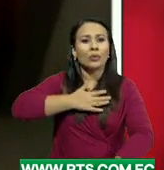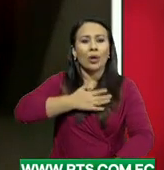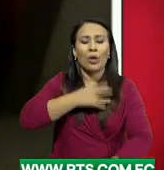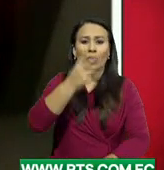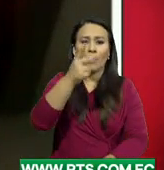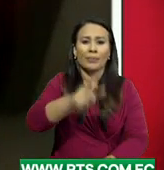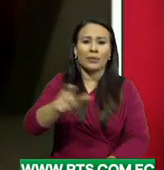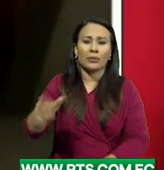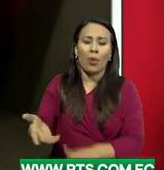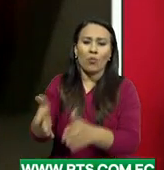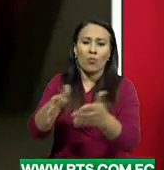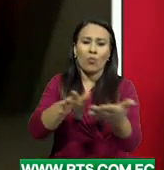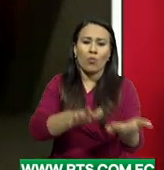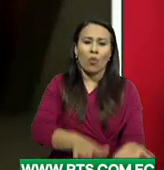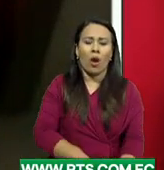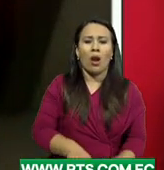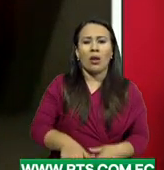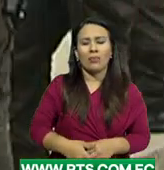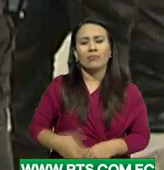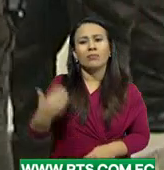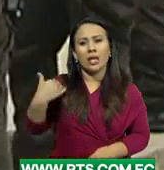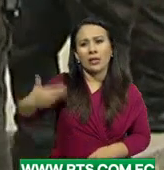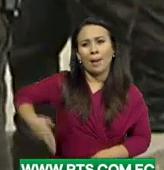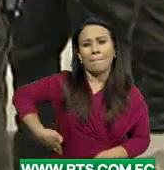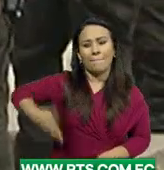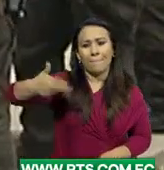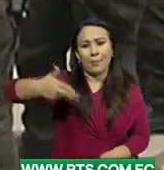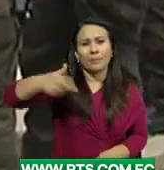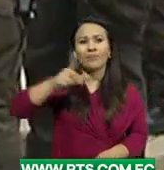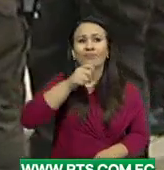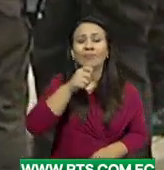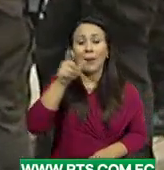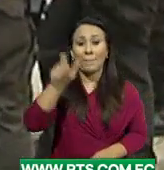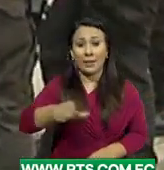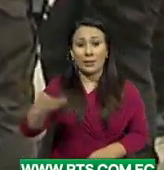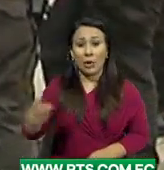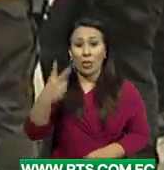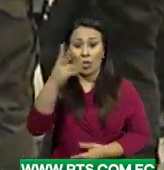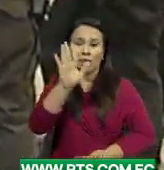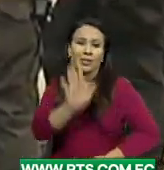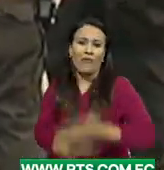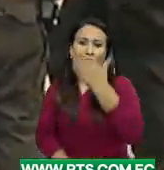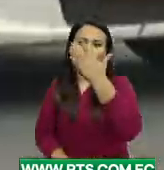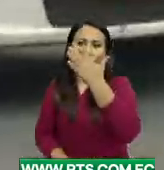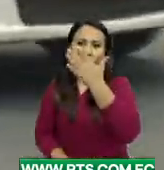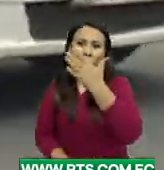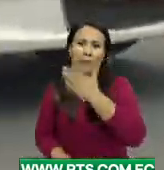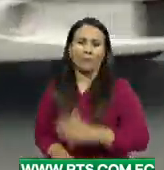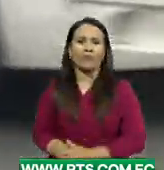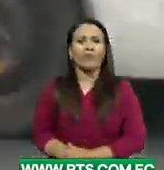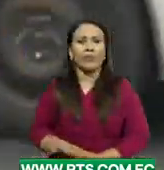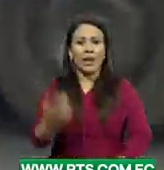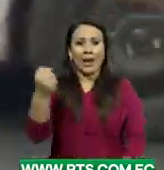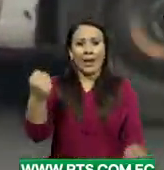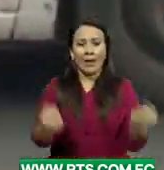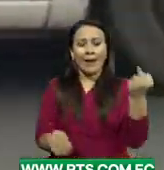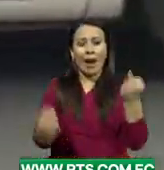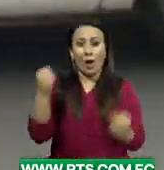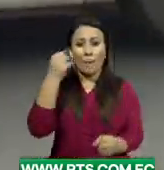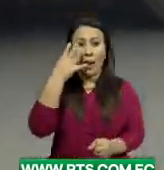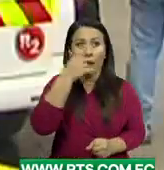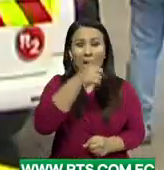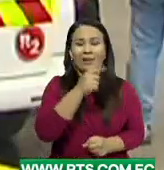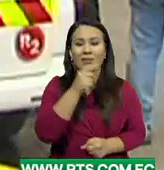acaban con la vida mediante el empleo de armas de fuego. Los asesinos se retiraron apresurados del sitio. Abordaron un vehículo blanco